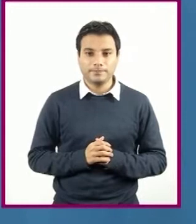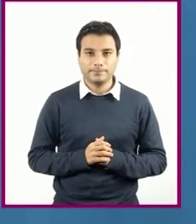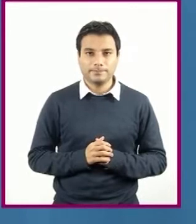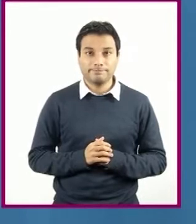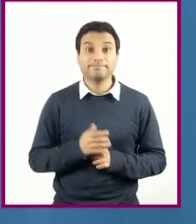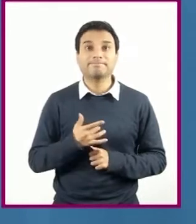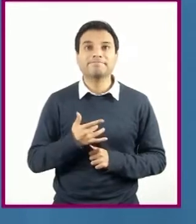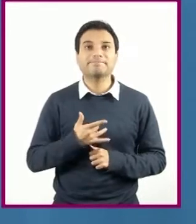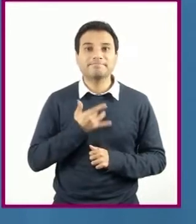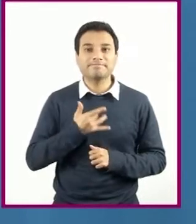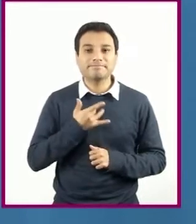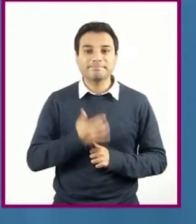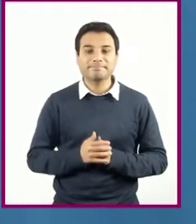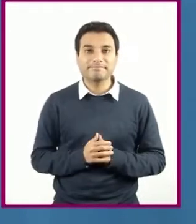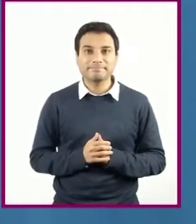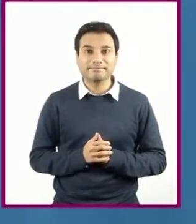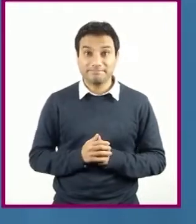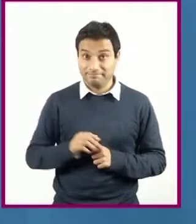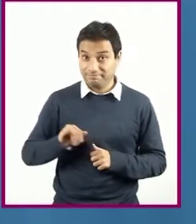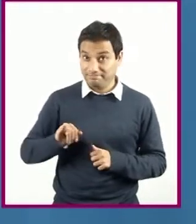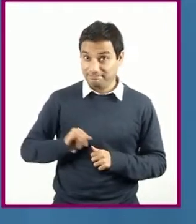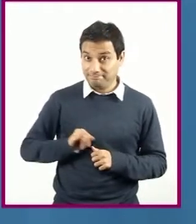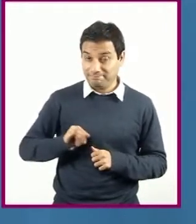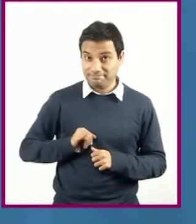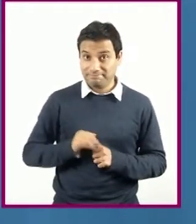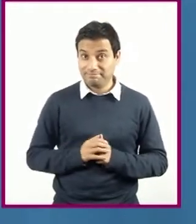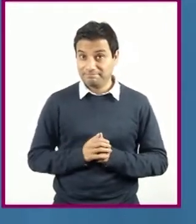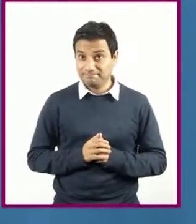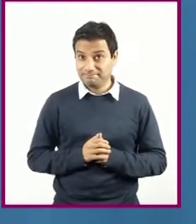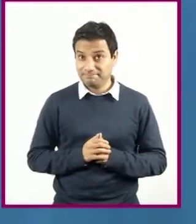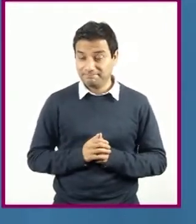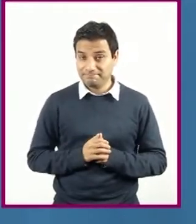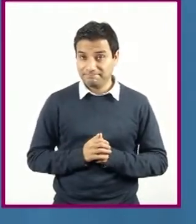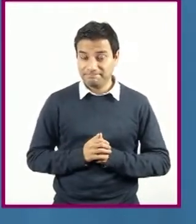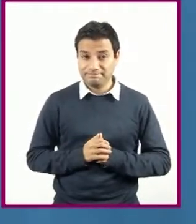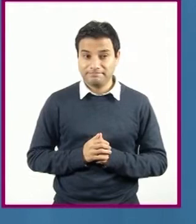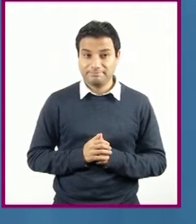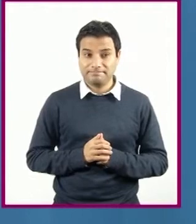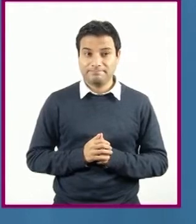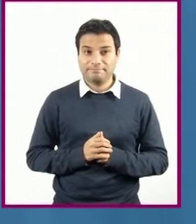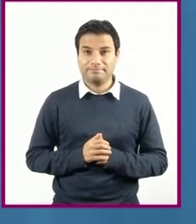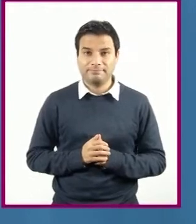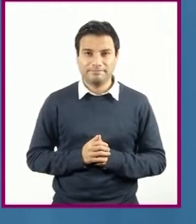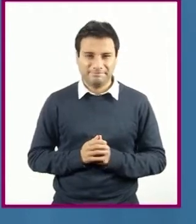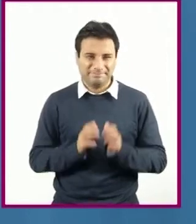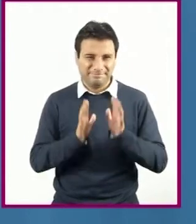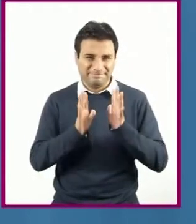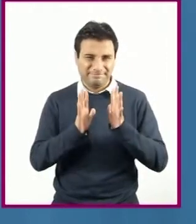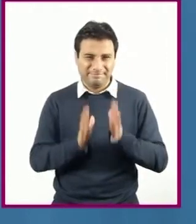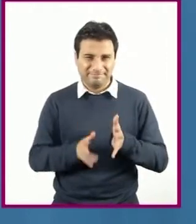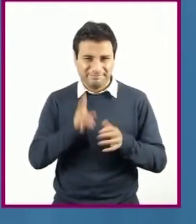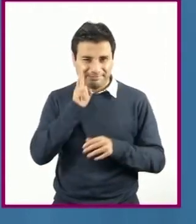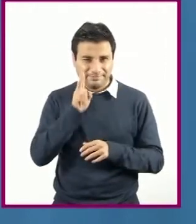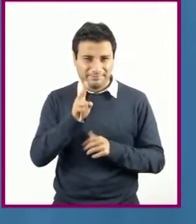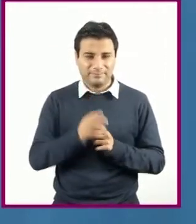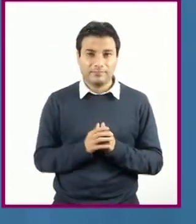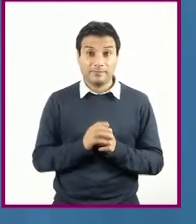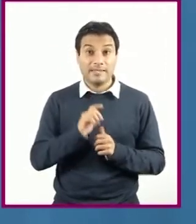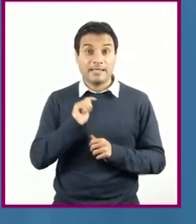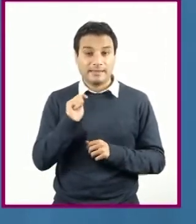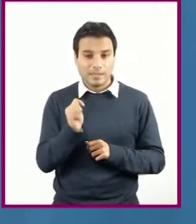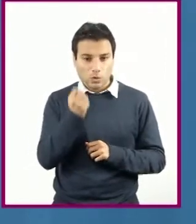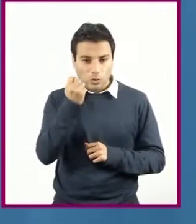les pareció? Interesante, ¿cierto? Como escuchamos, la tecnología cambió